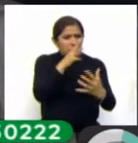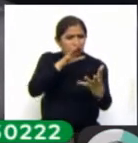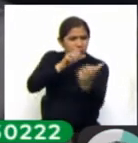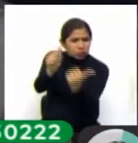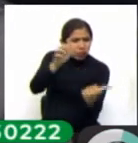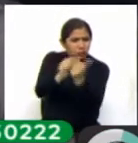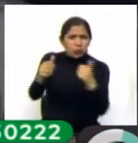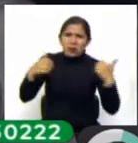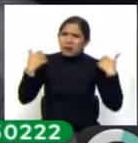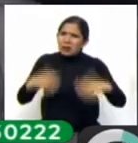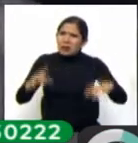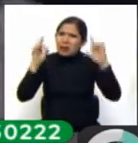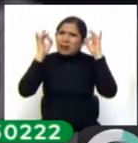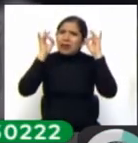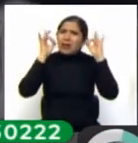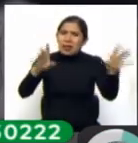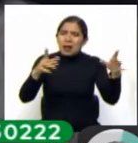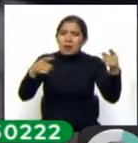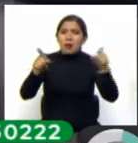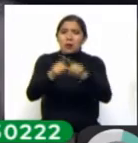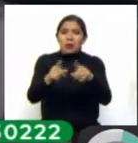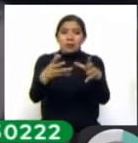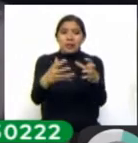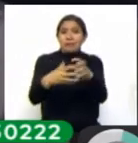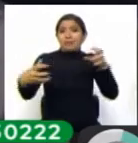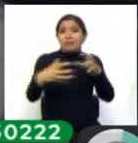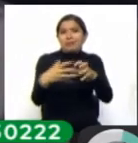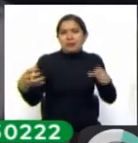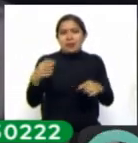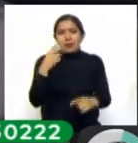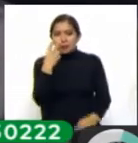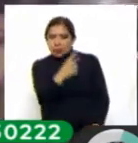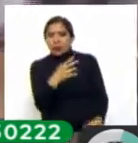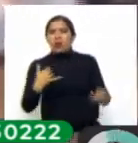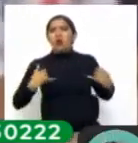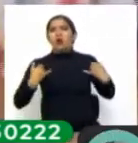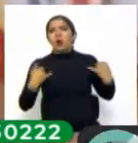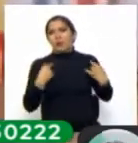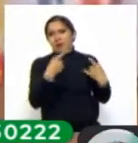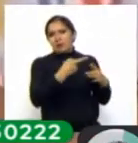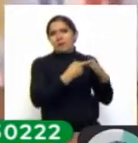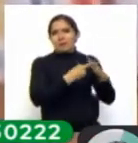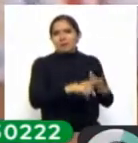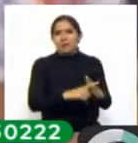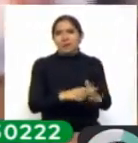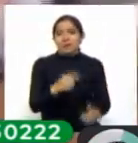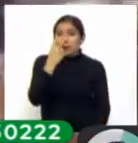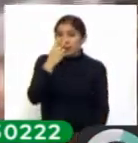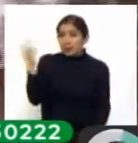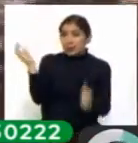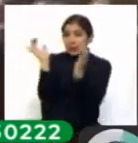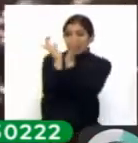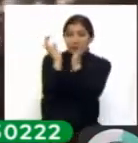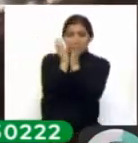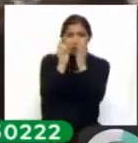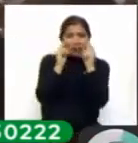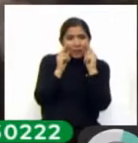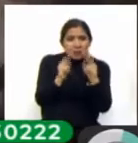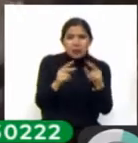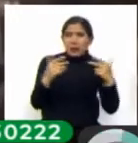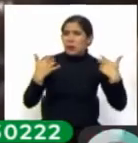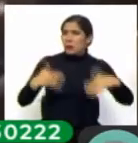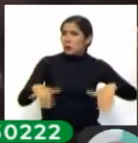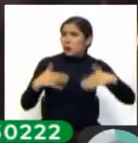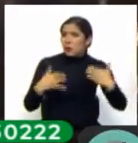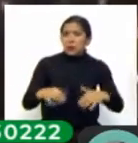muy fuerte al momento de iniciar el enfrentamiento que han iniciado los chicos. La Defensoría del Pueblo comprobó la agresividad con